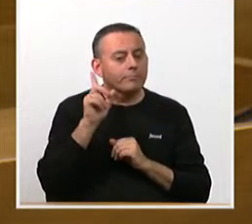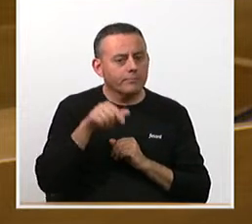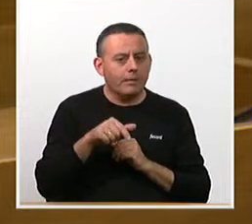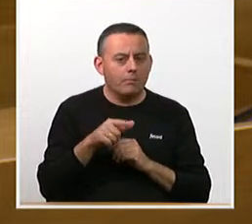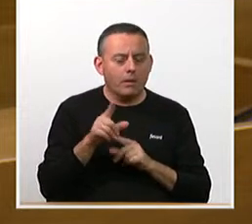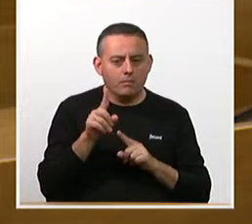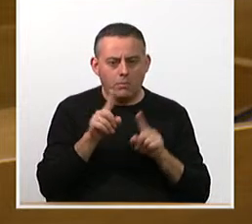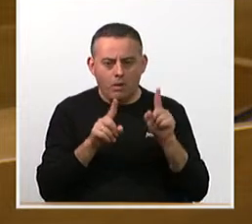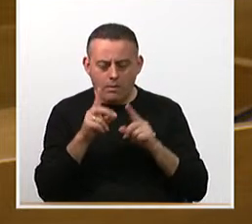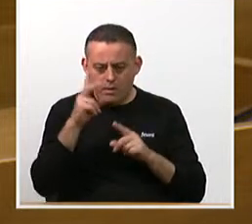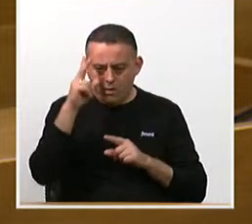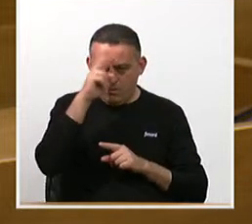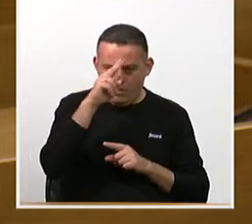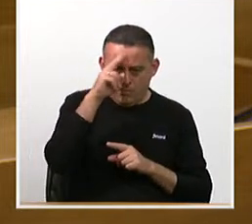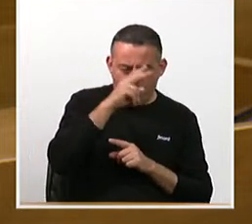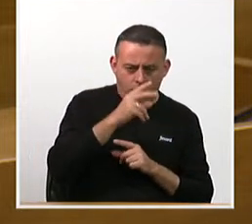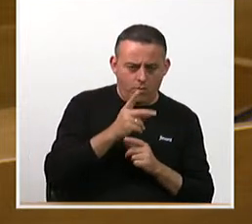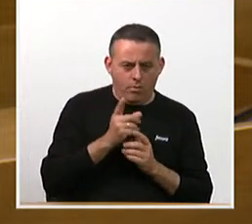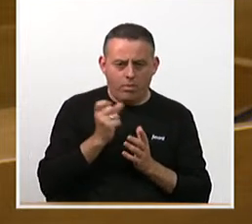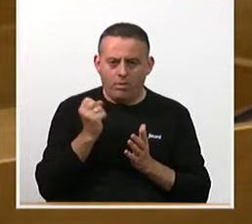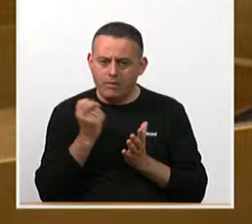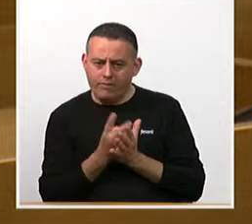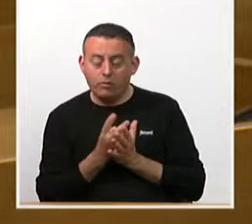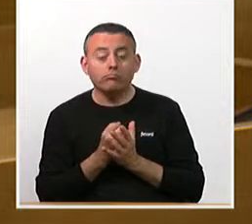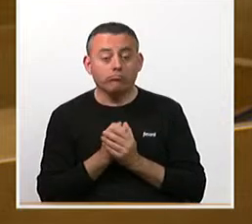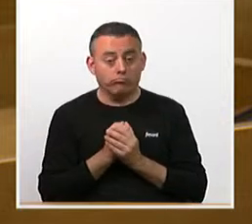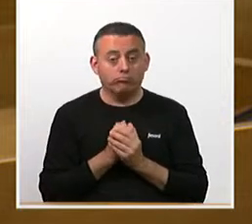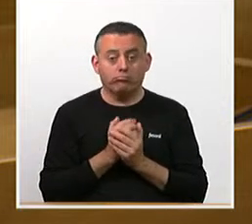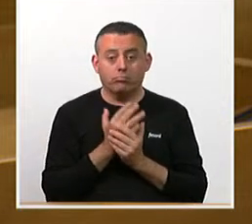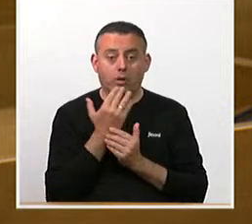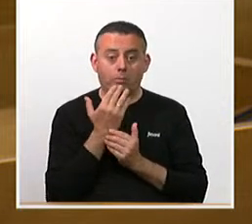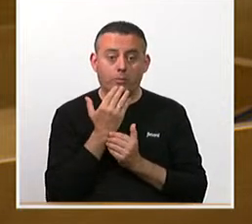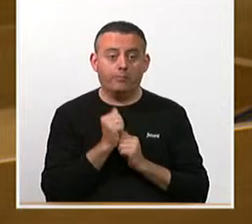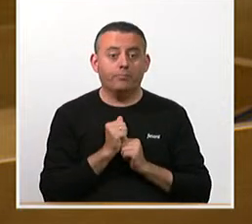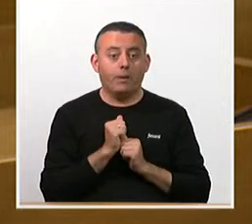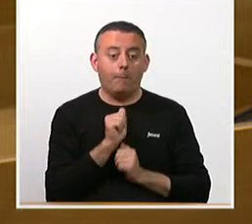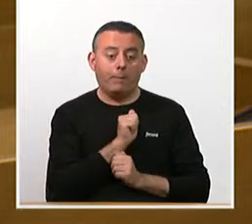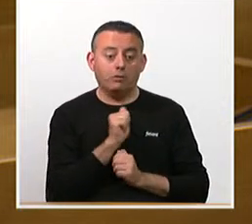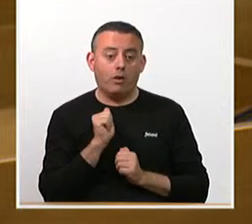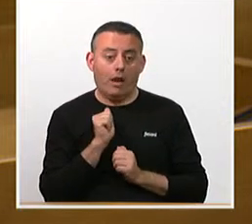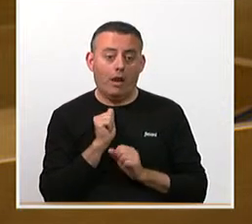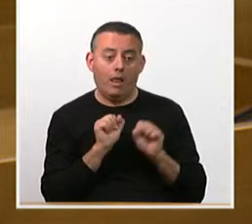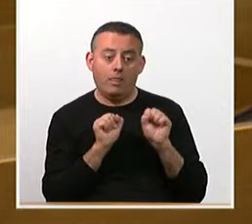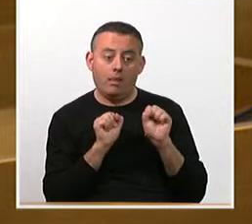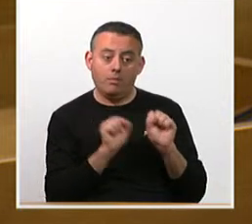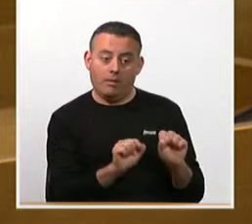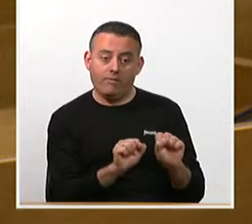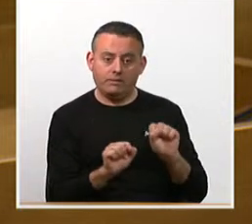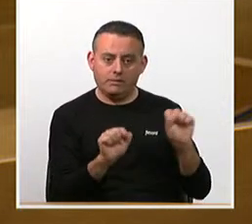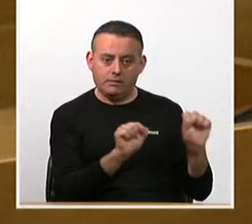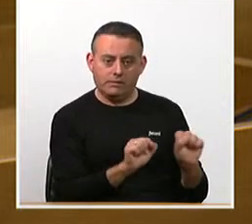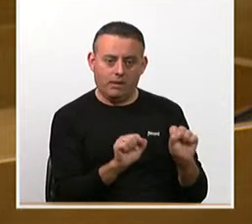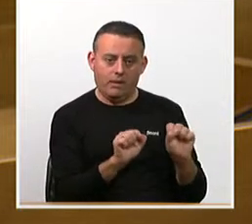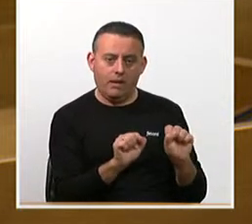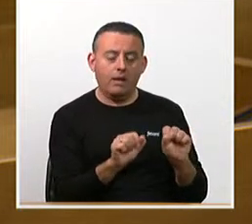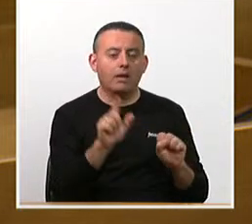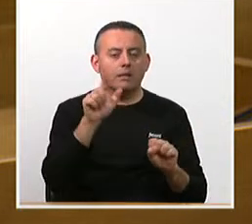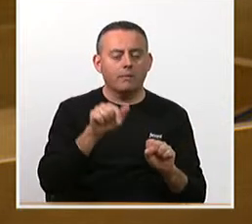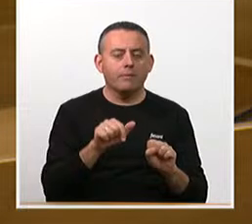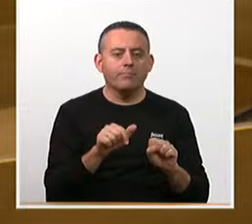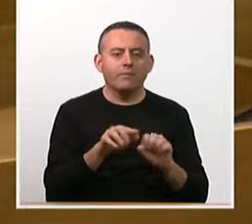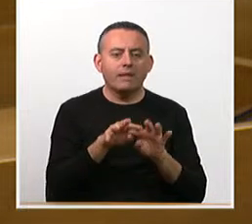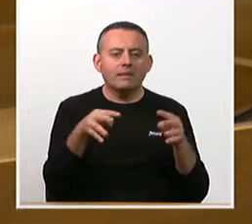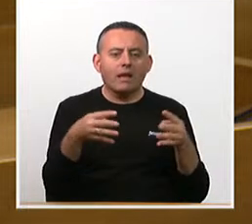de preocupaciones la protección de datos personales la ciberseguridad y la garantía de un acceso